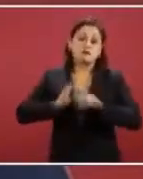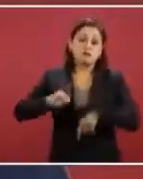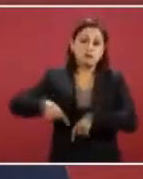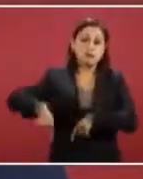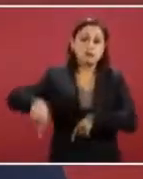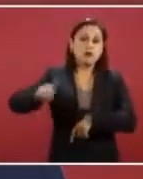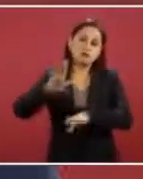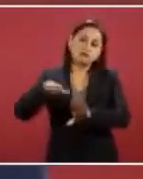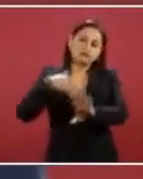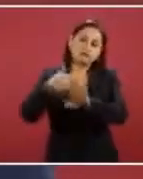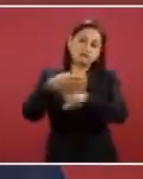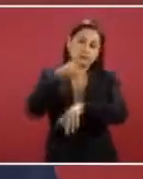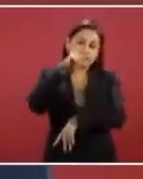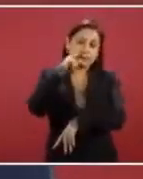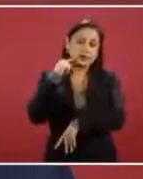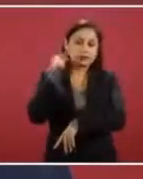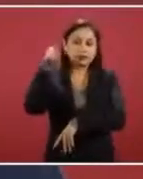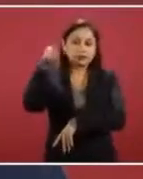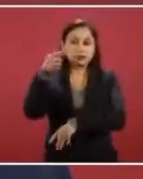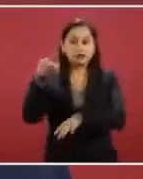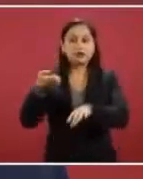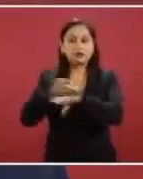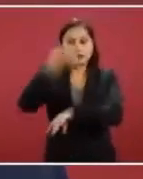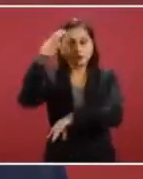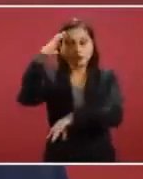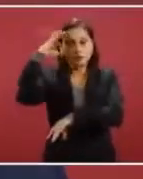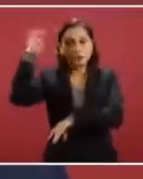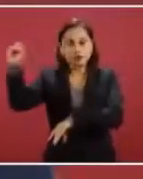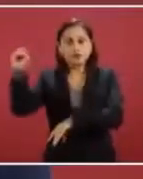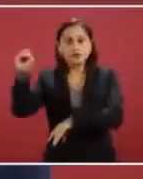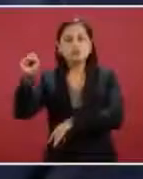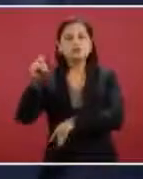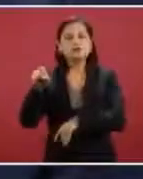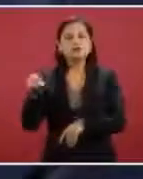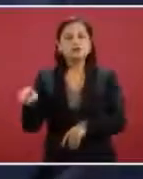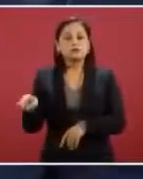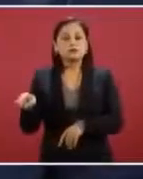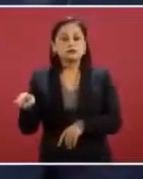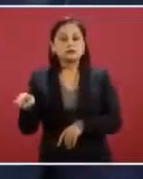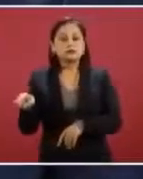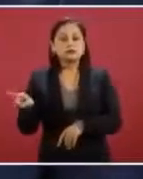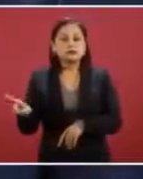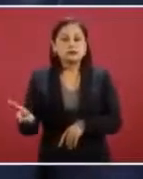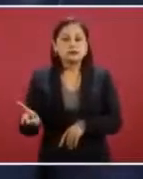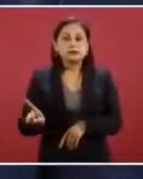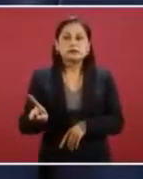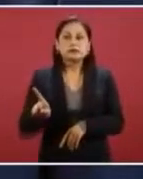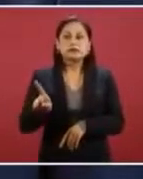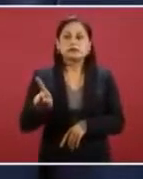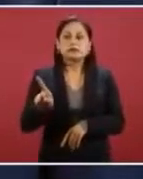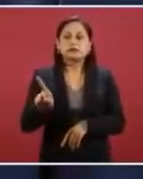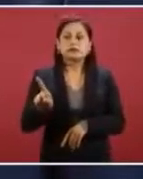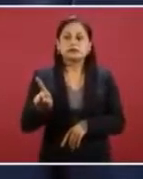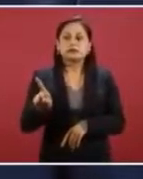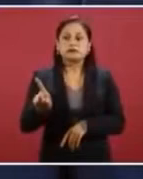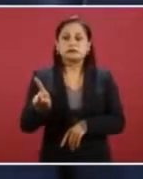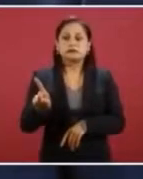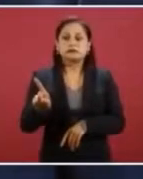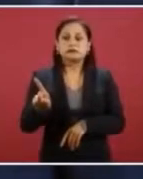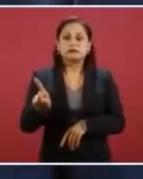él no hace lo que de